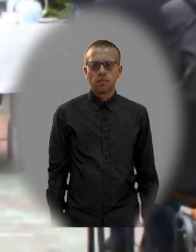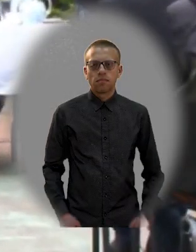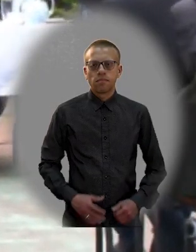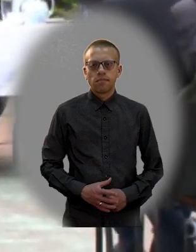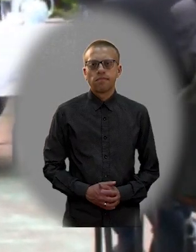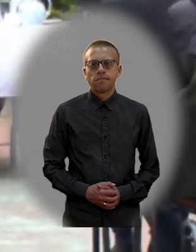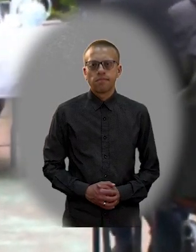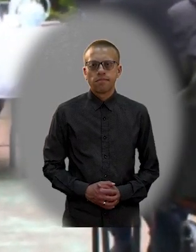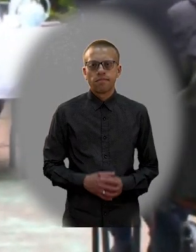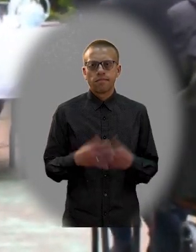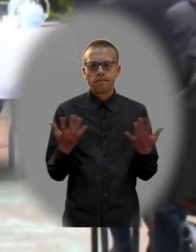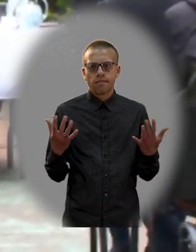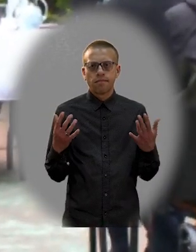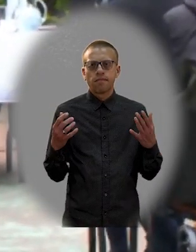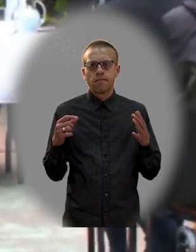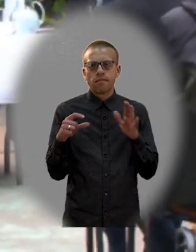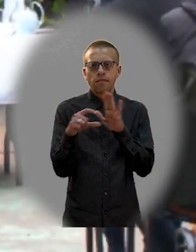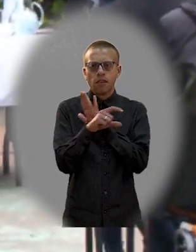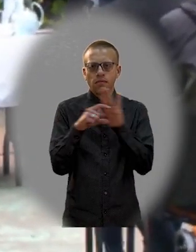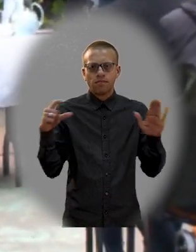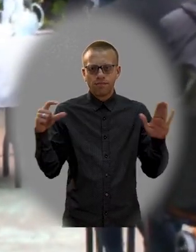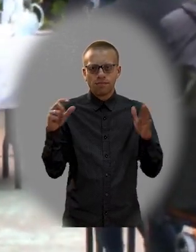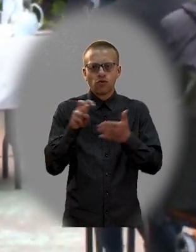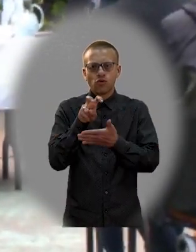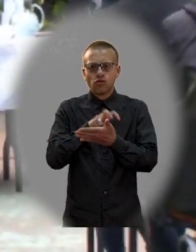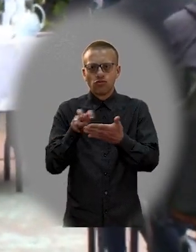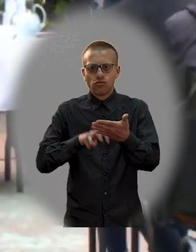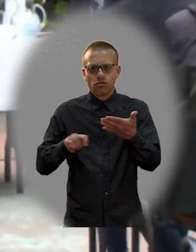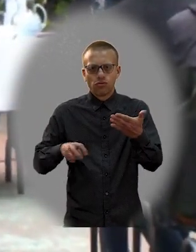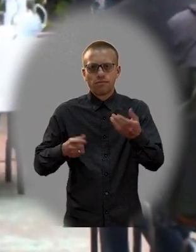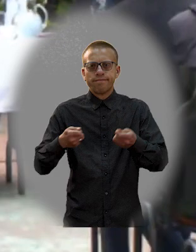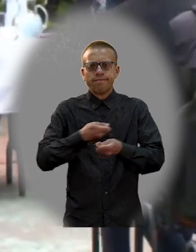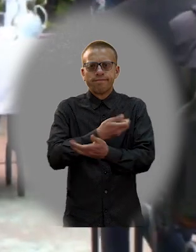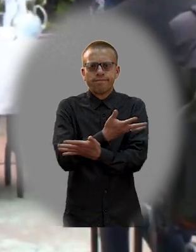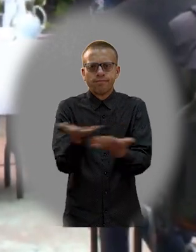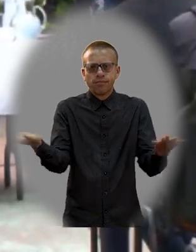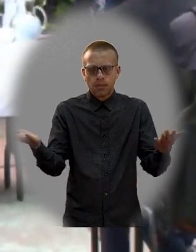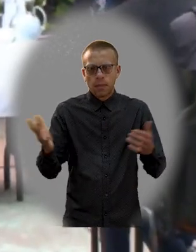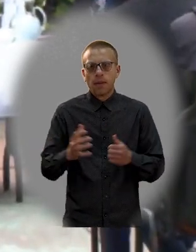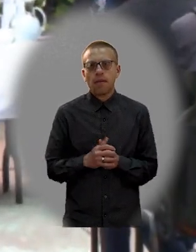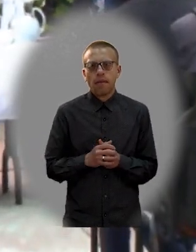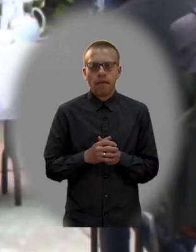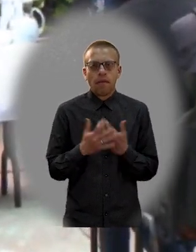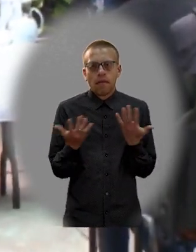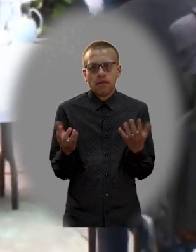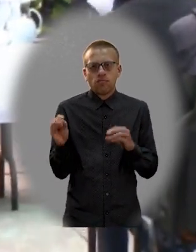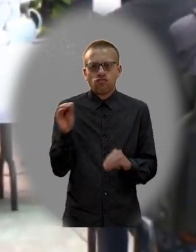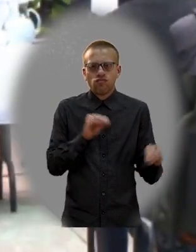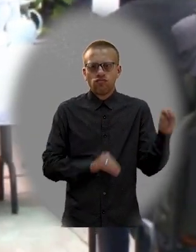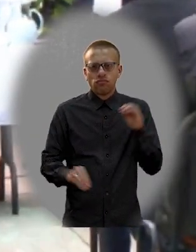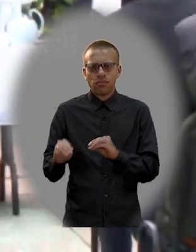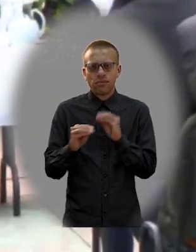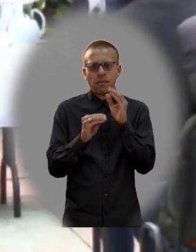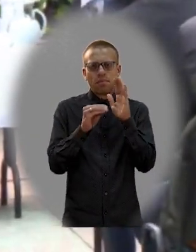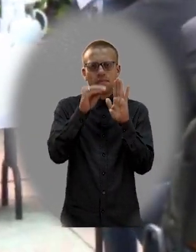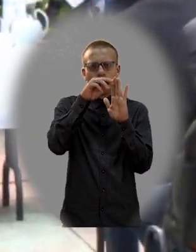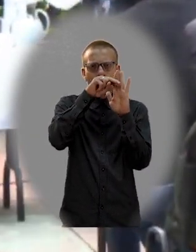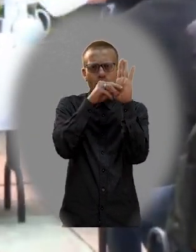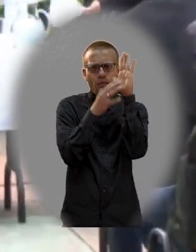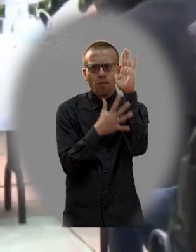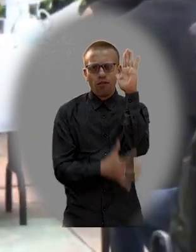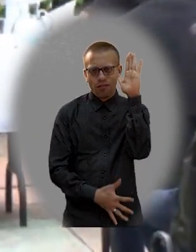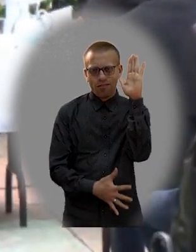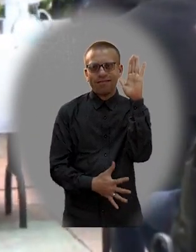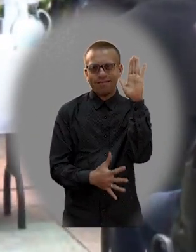volantes impresos que estarán circulando durante la presentación. Por favor, construyamos el protocolo de violencias basadas en género entre todos